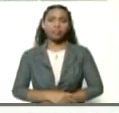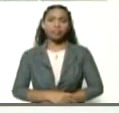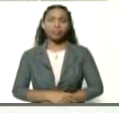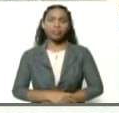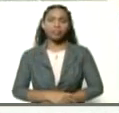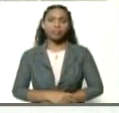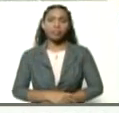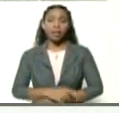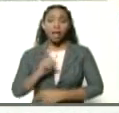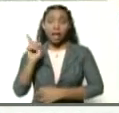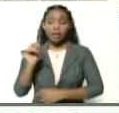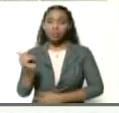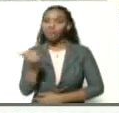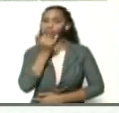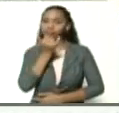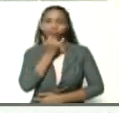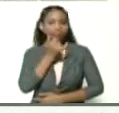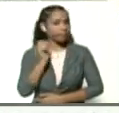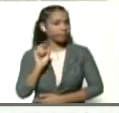es un error.